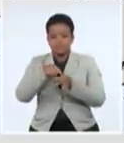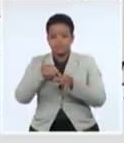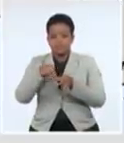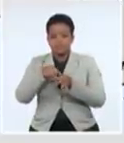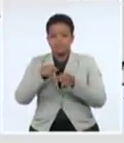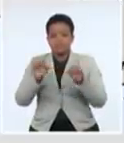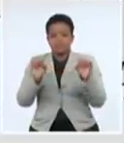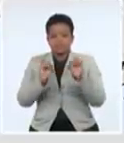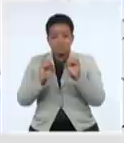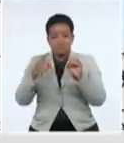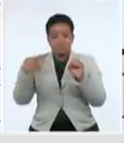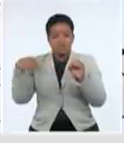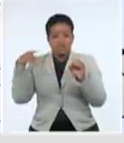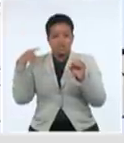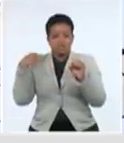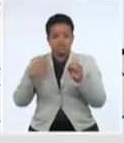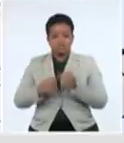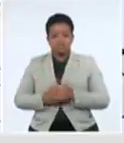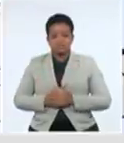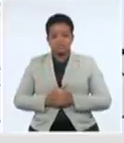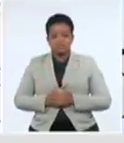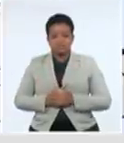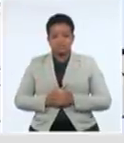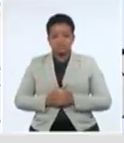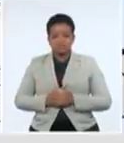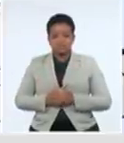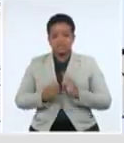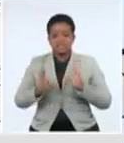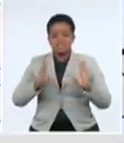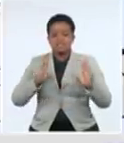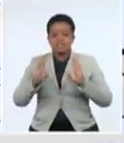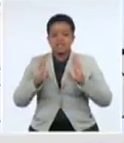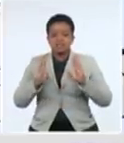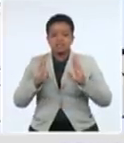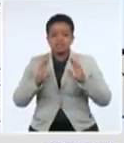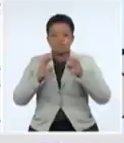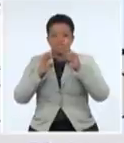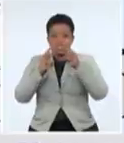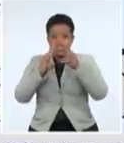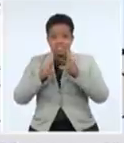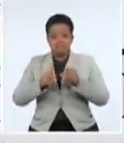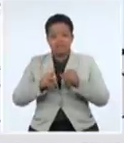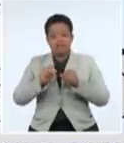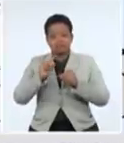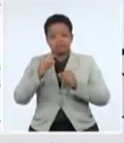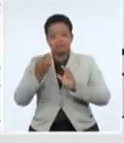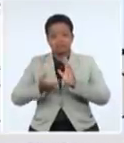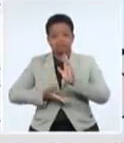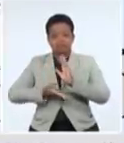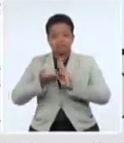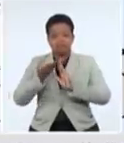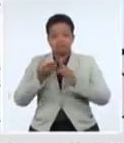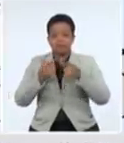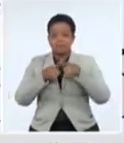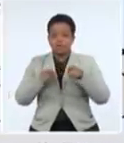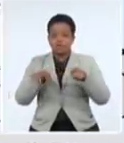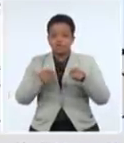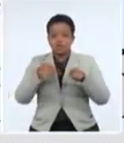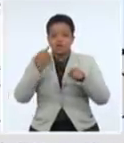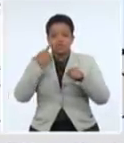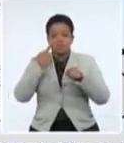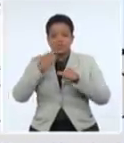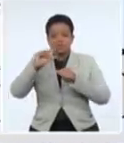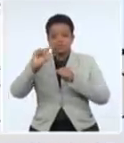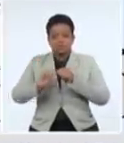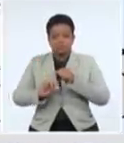ayer. El centro, con algunas cifras todavía elevadas, aunque también se aprecia una reducción. No